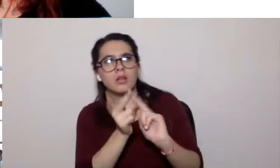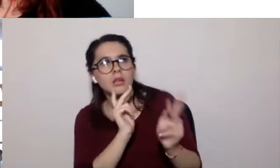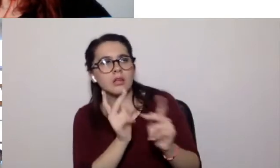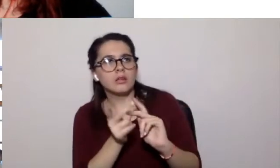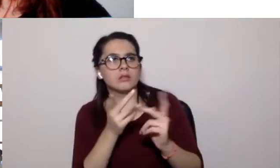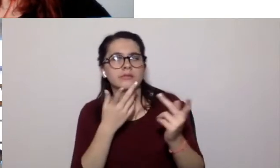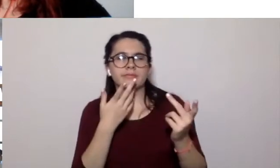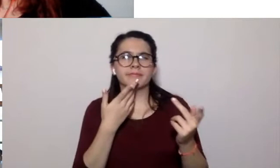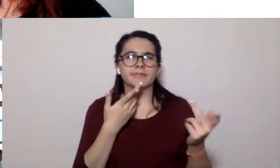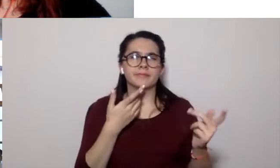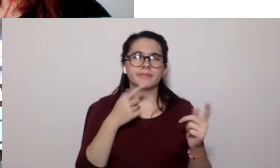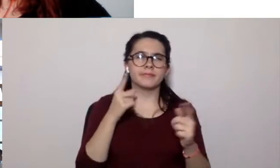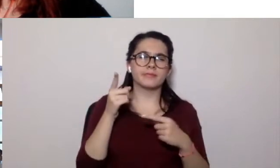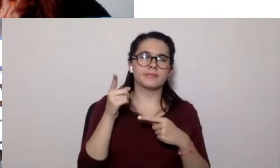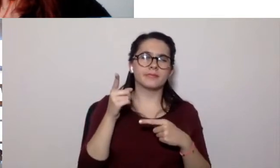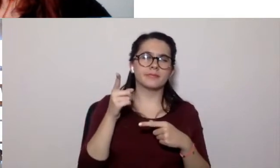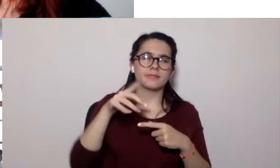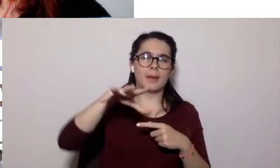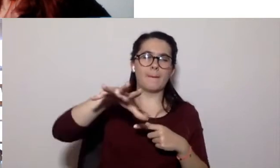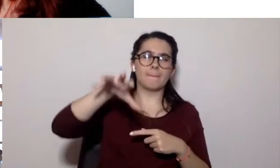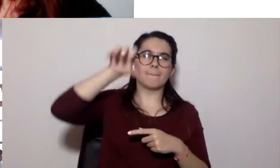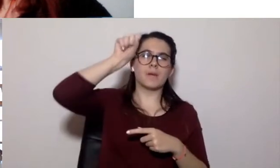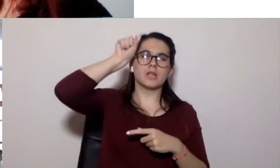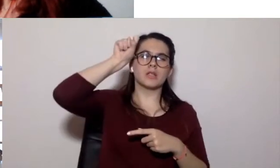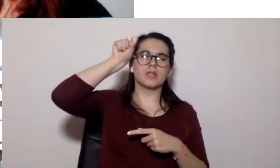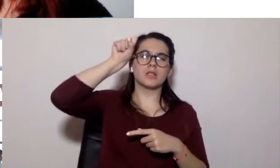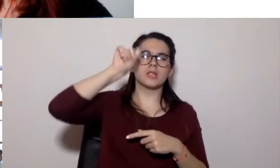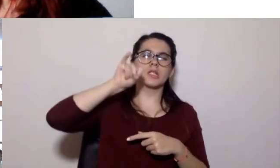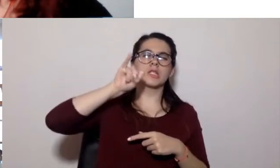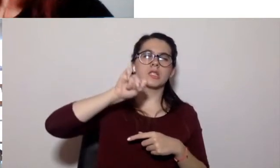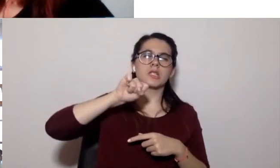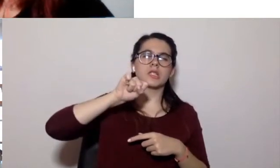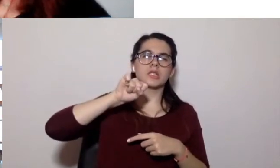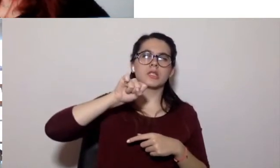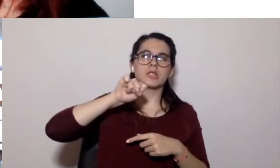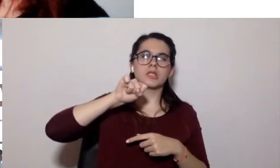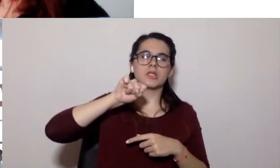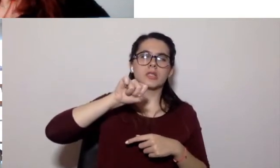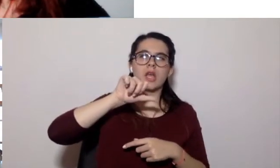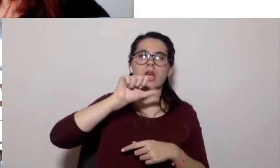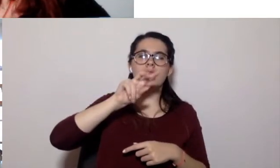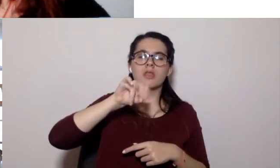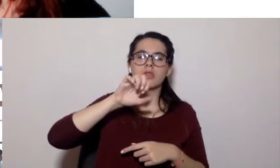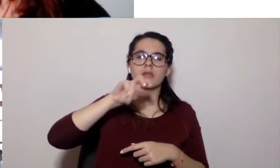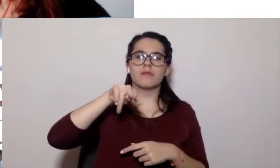que quieras que te adivinen el pensamiento, pues nunca vas a tener una